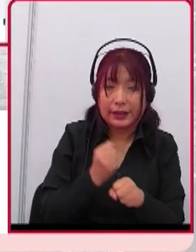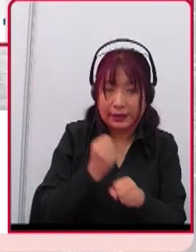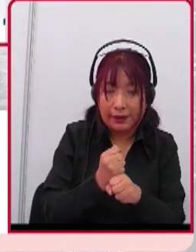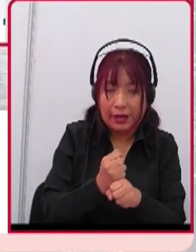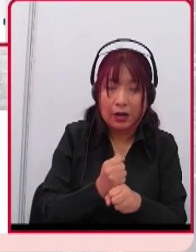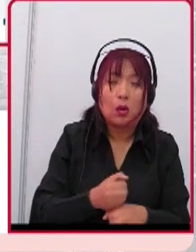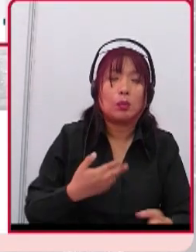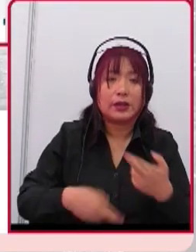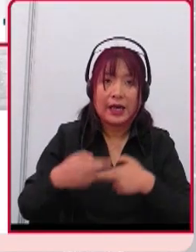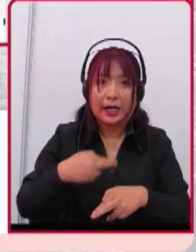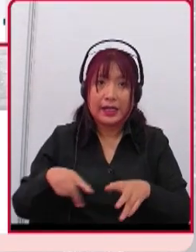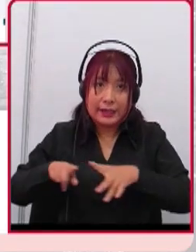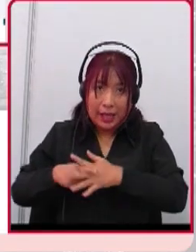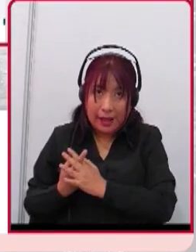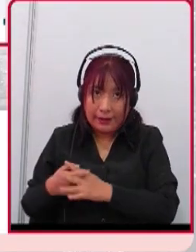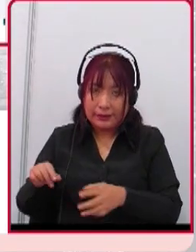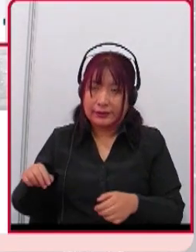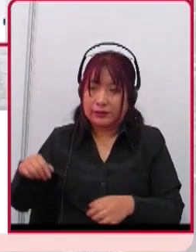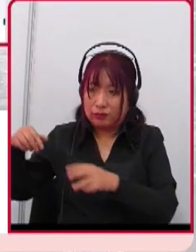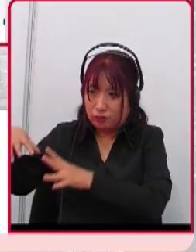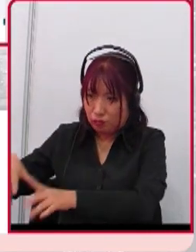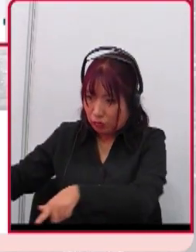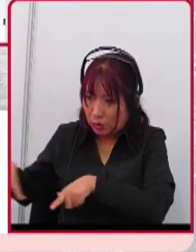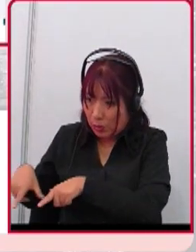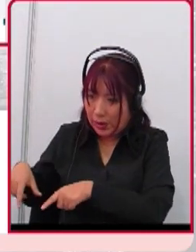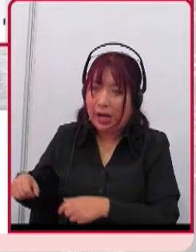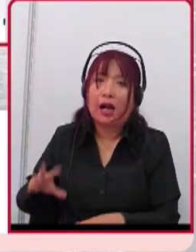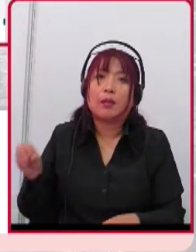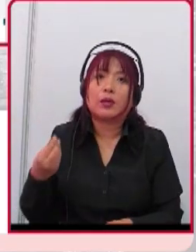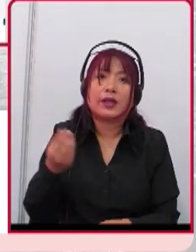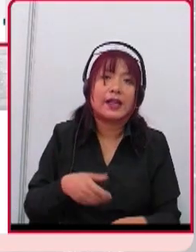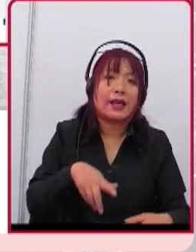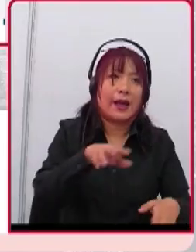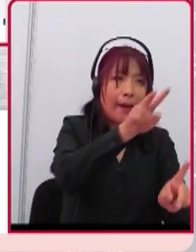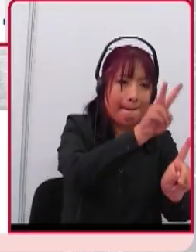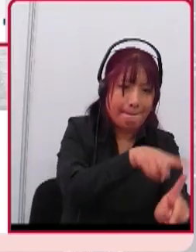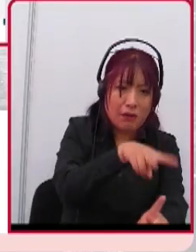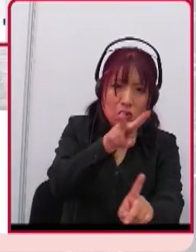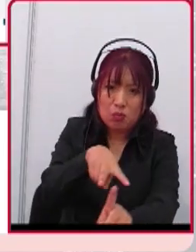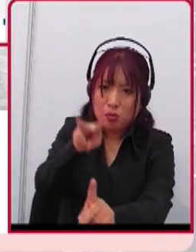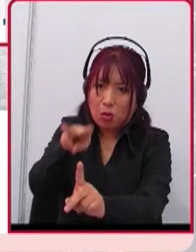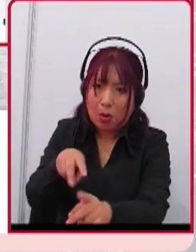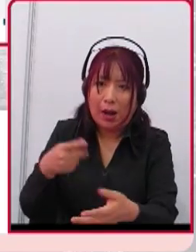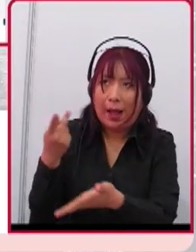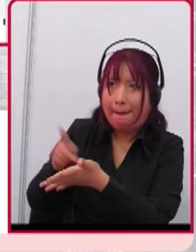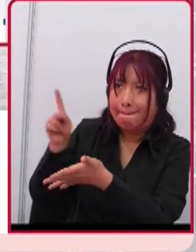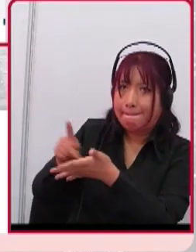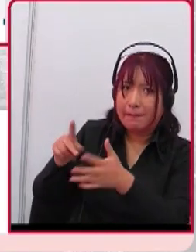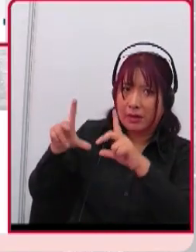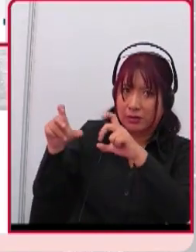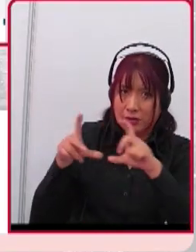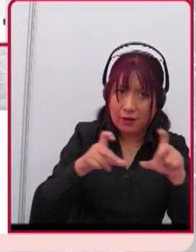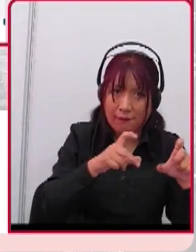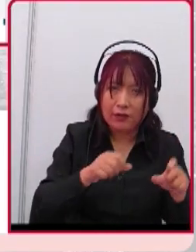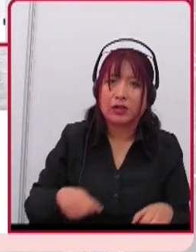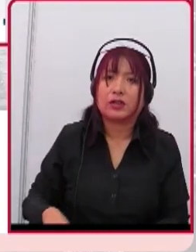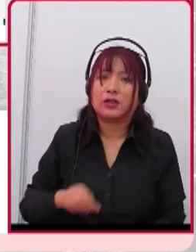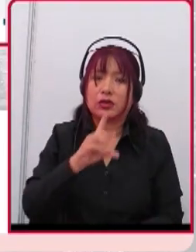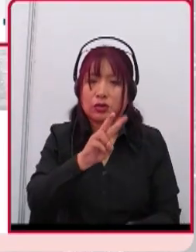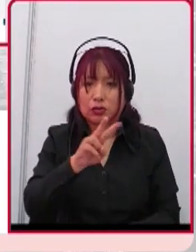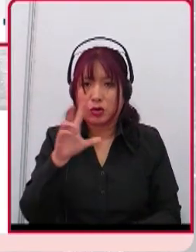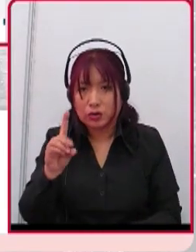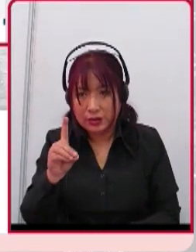inicio porque ya se ha ubicado y ha mapeado la mina en un sistema 2D. Por último, y conclusiones, para no extendernos un poco